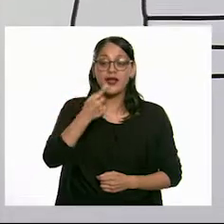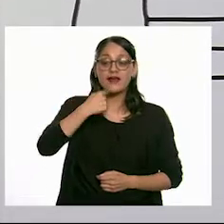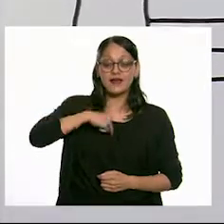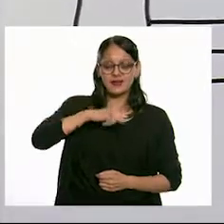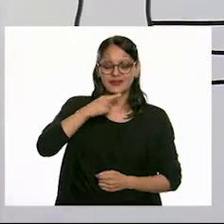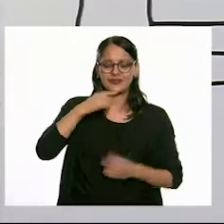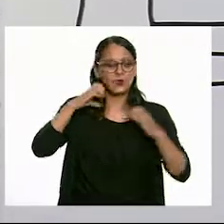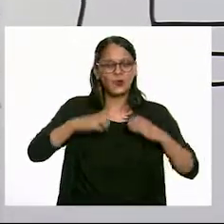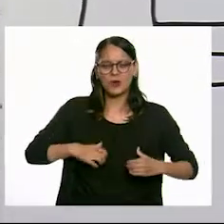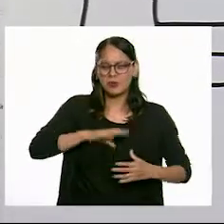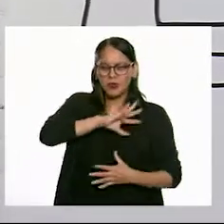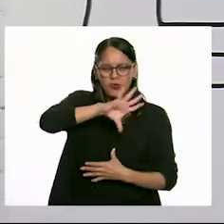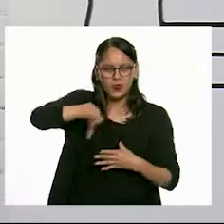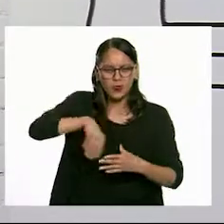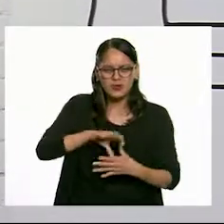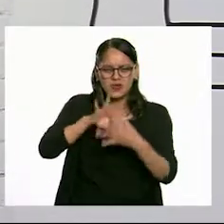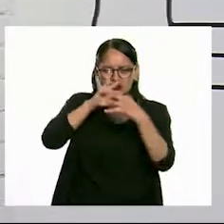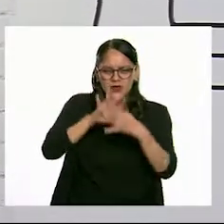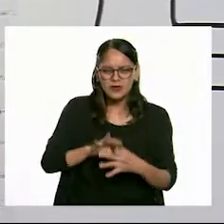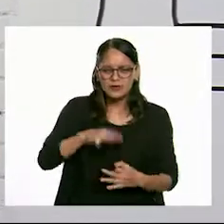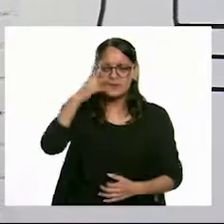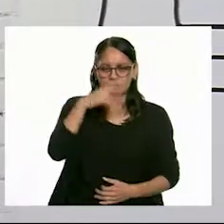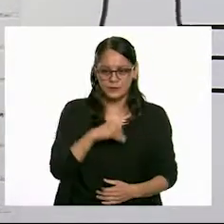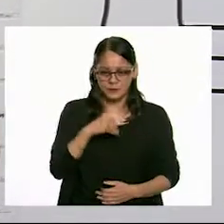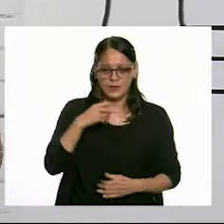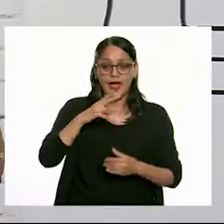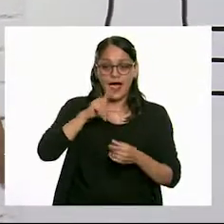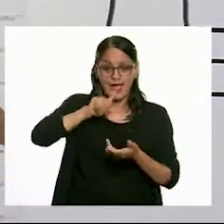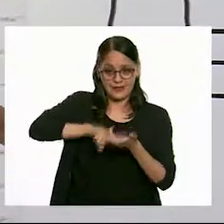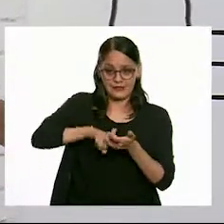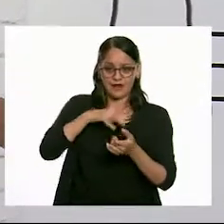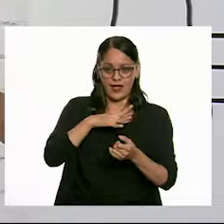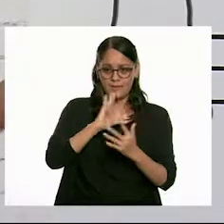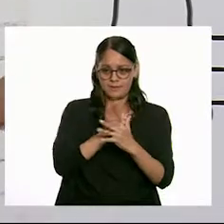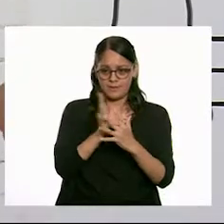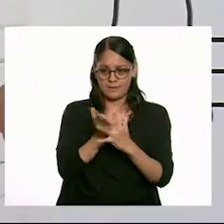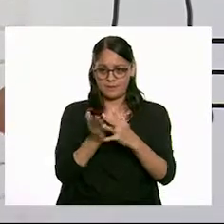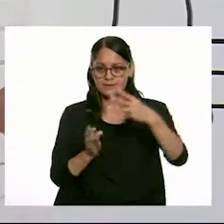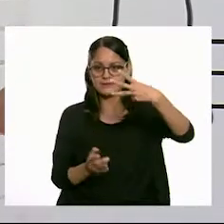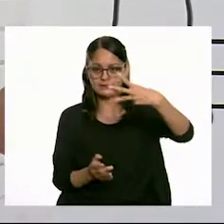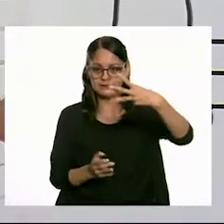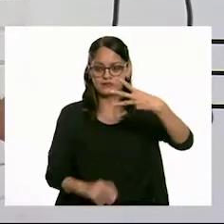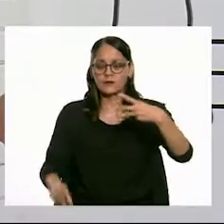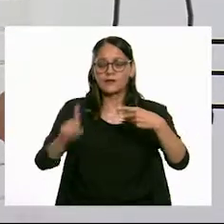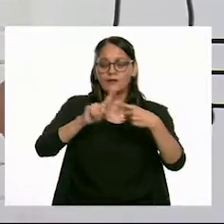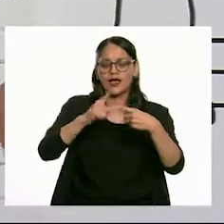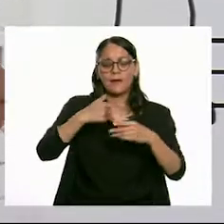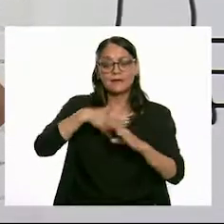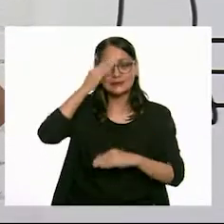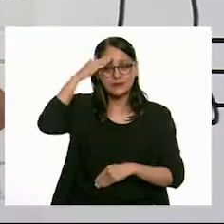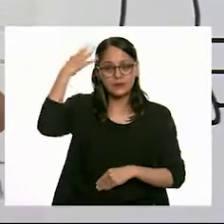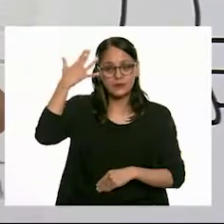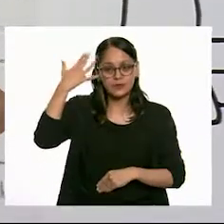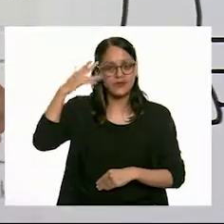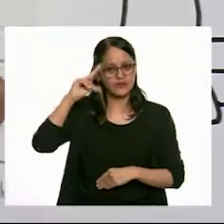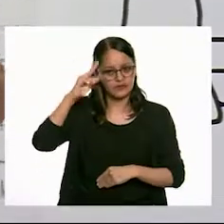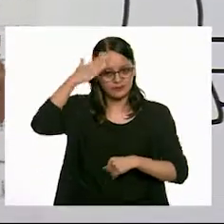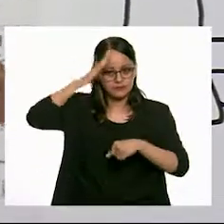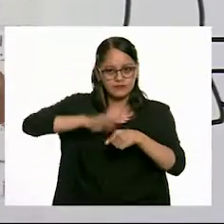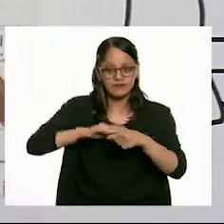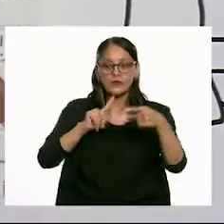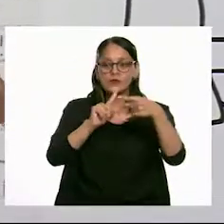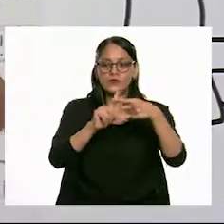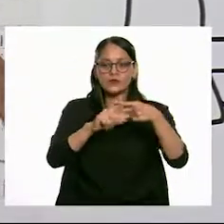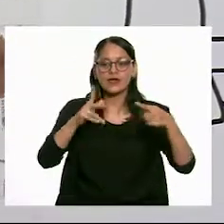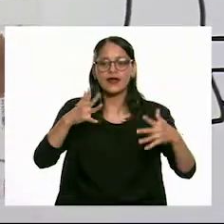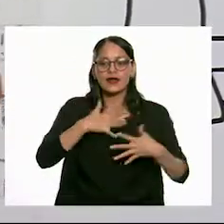fonador funciona en tres etapas. La primera, y que a veces olvidamos que es parte del proceso, es la respiración. Lo